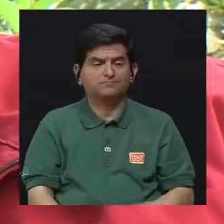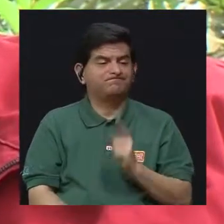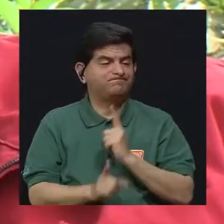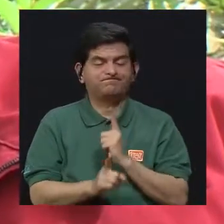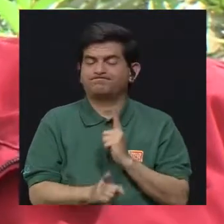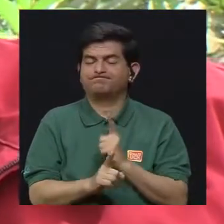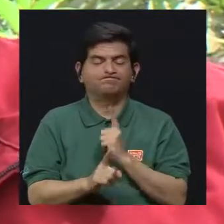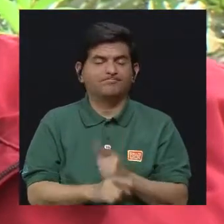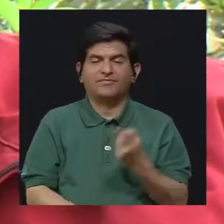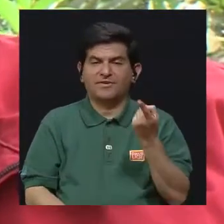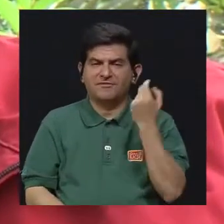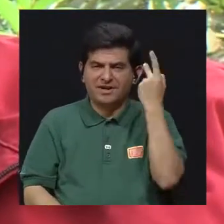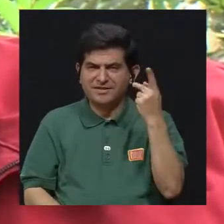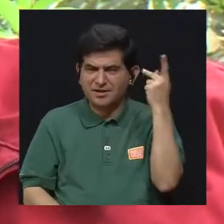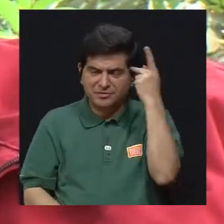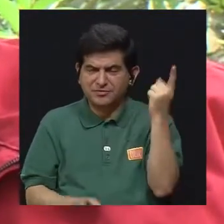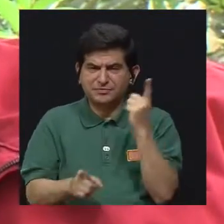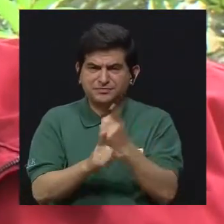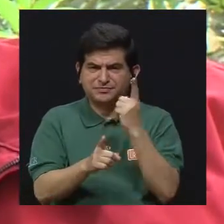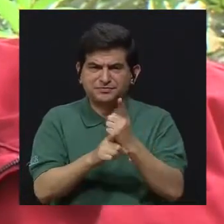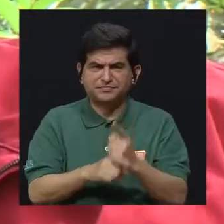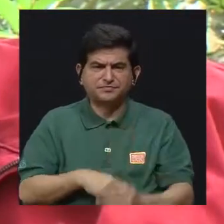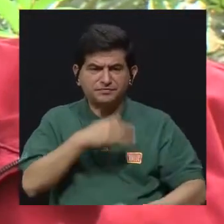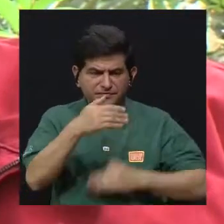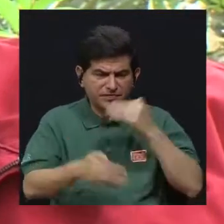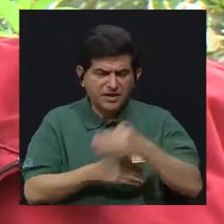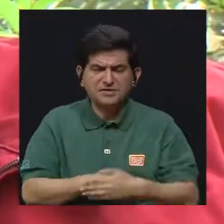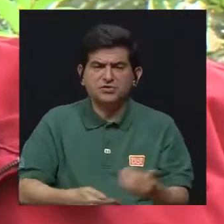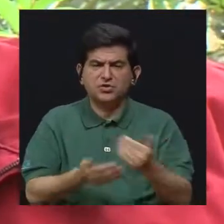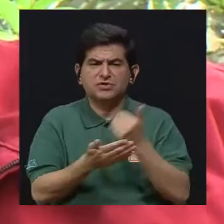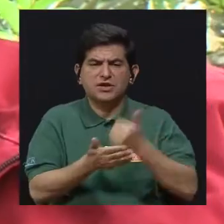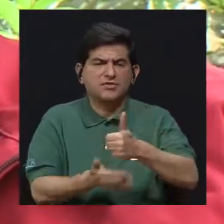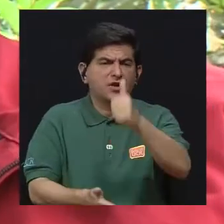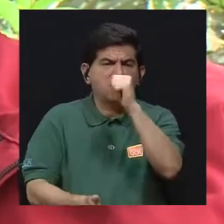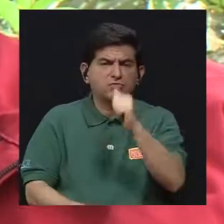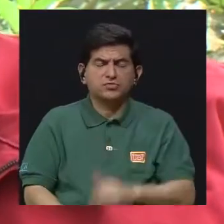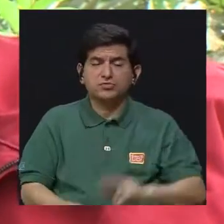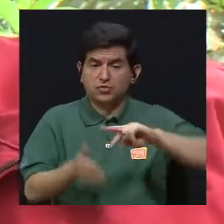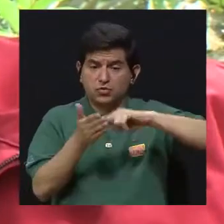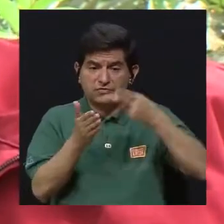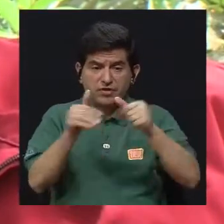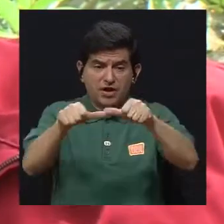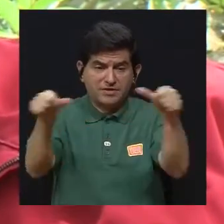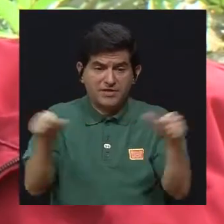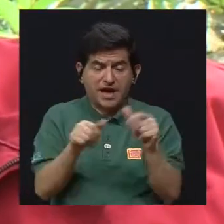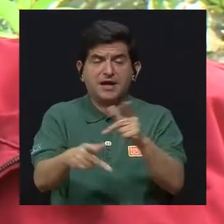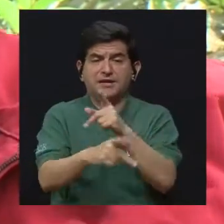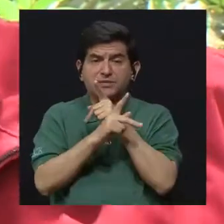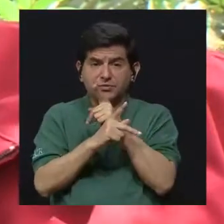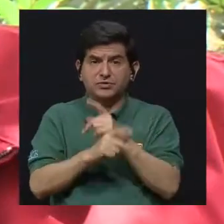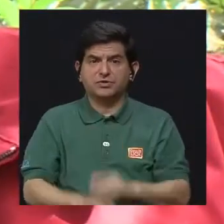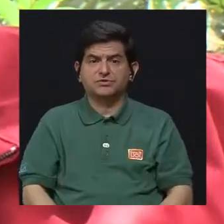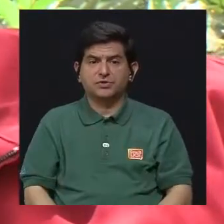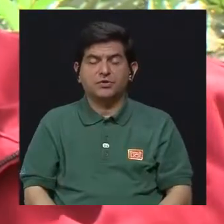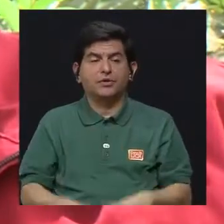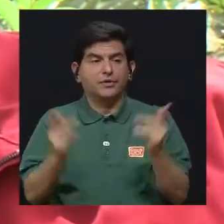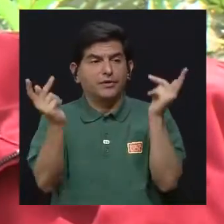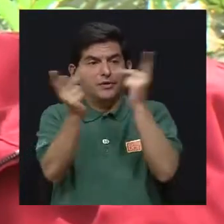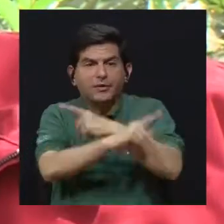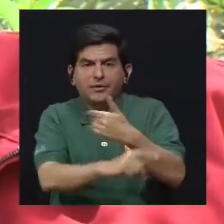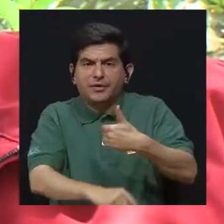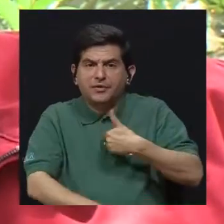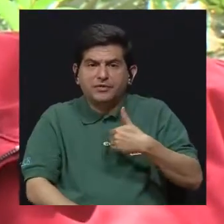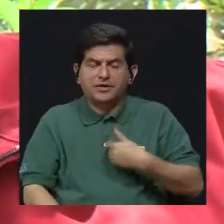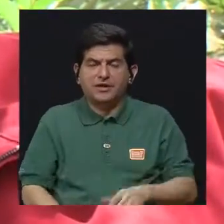más acertadas. Faltan políticas correctas de gestión del manejo de recursos hídricos, la definición de áreas protegidas. El colmo es que